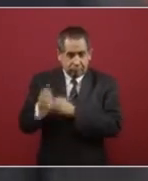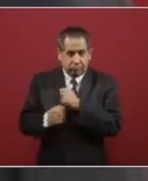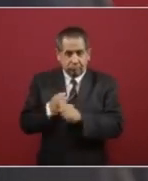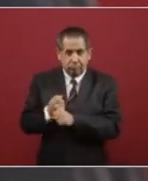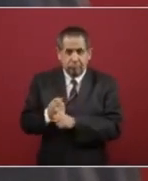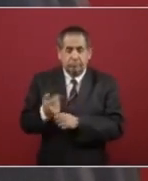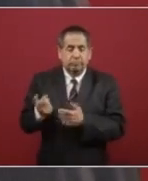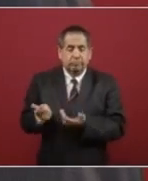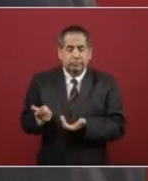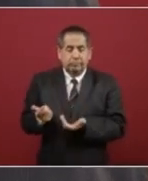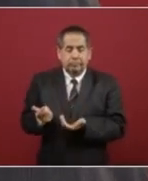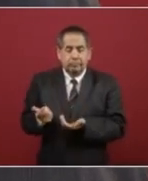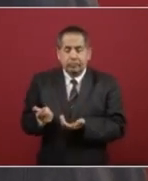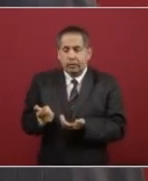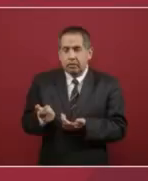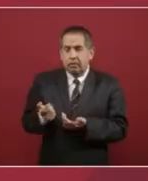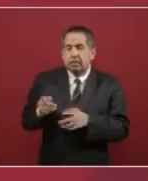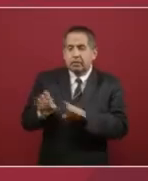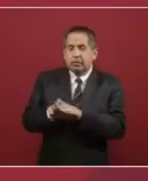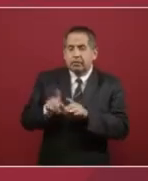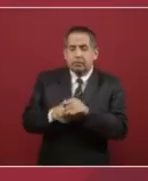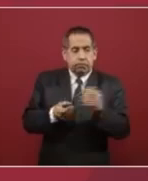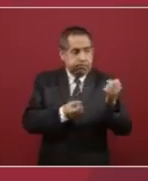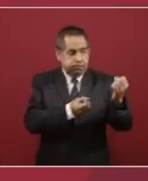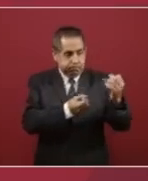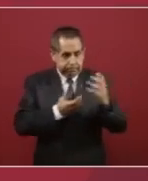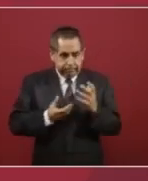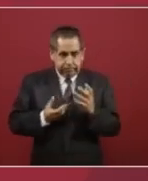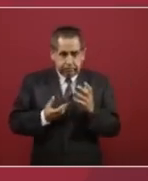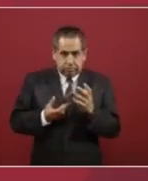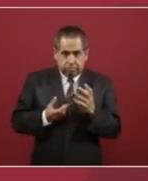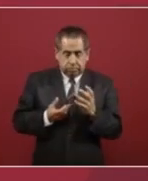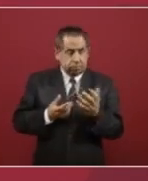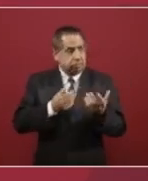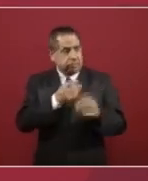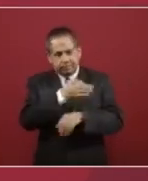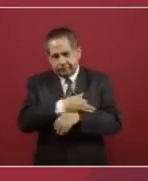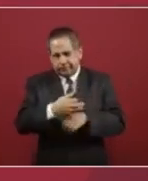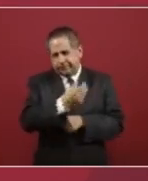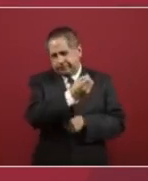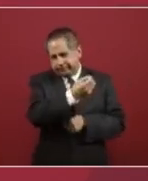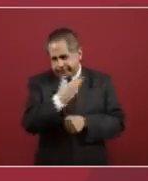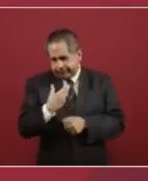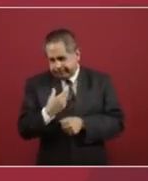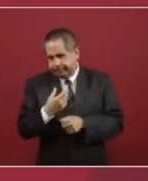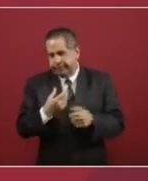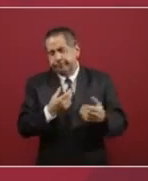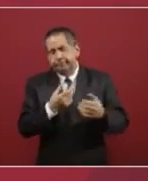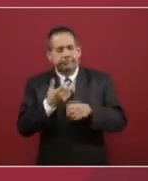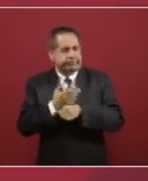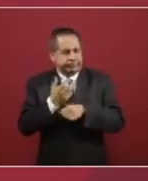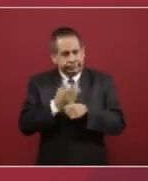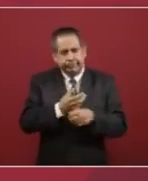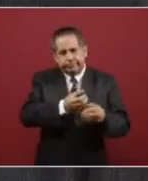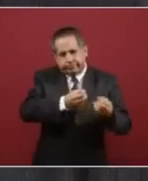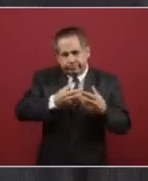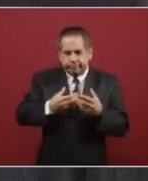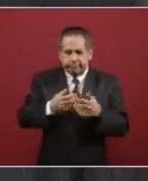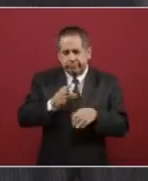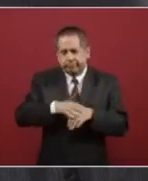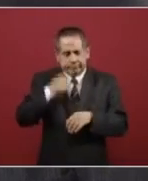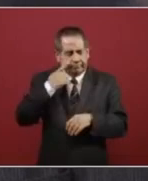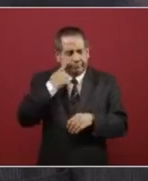quienes reciben esos apoyos que envían familiares de Estados Unidos